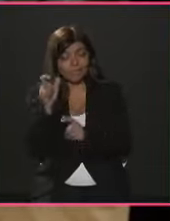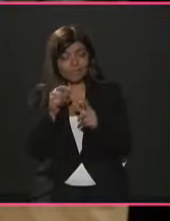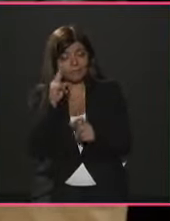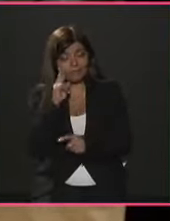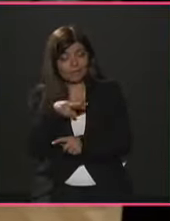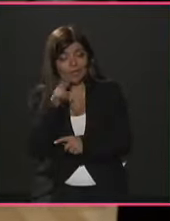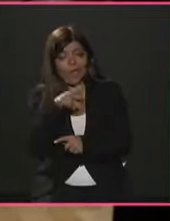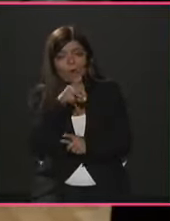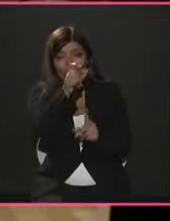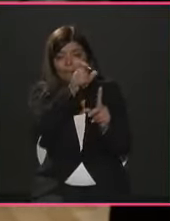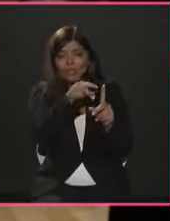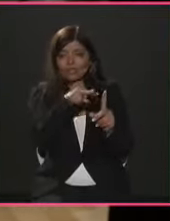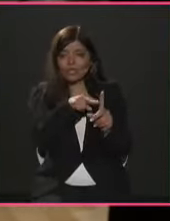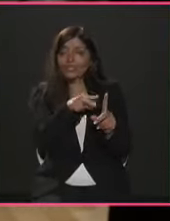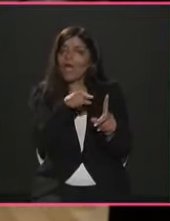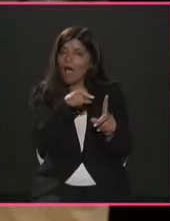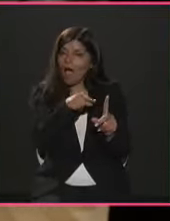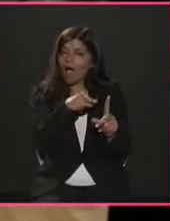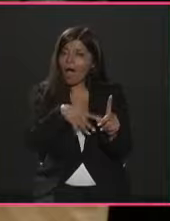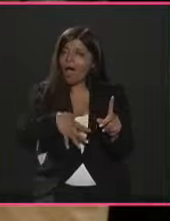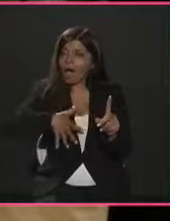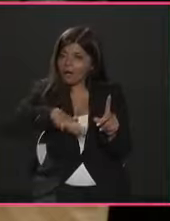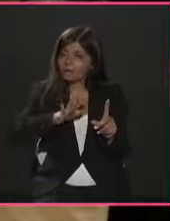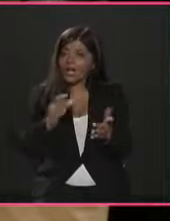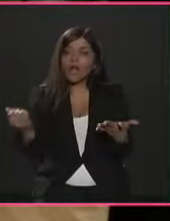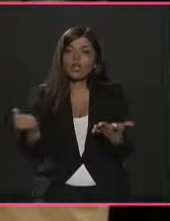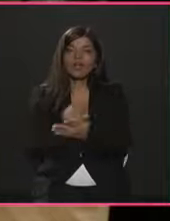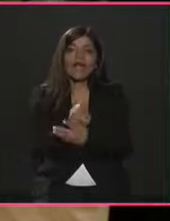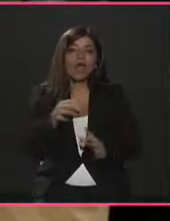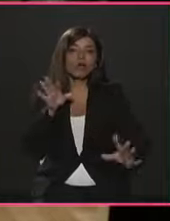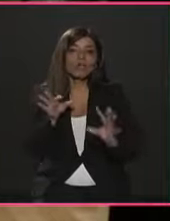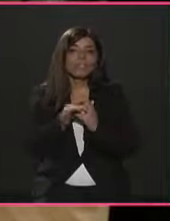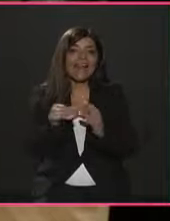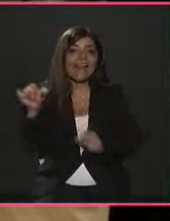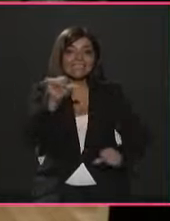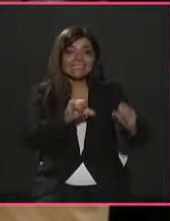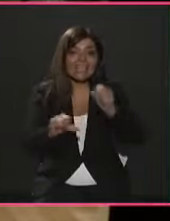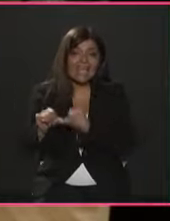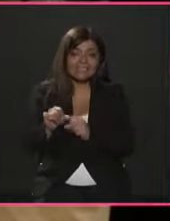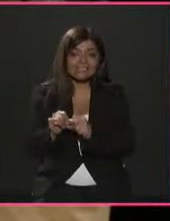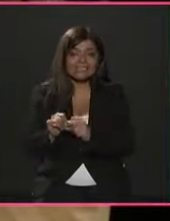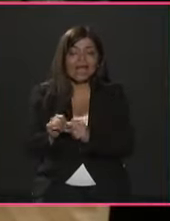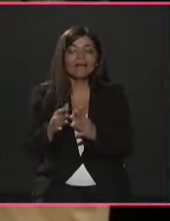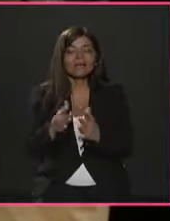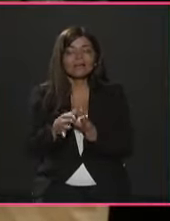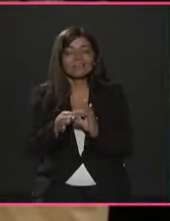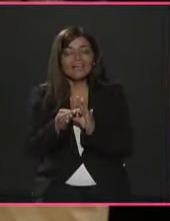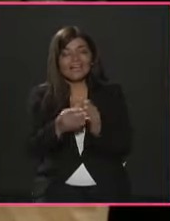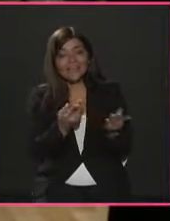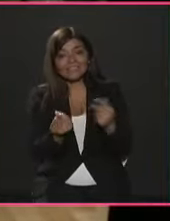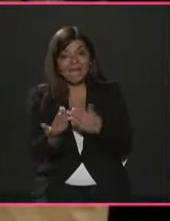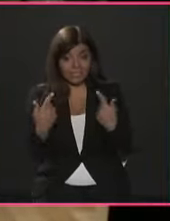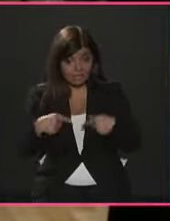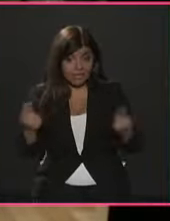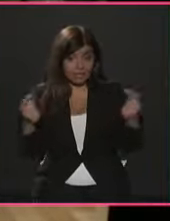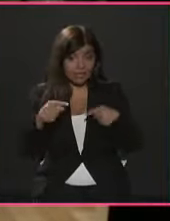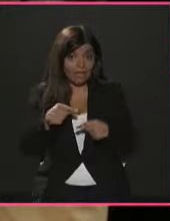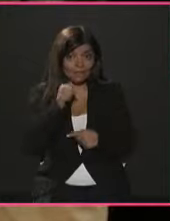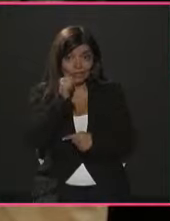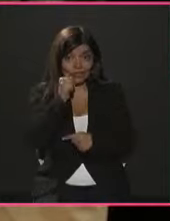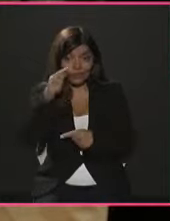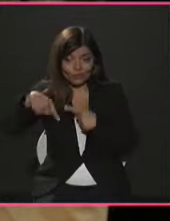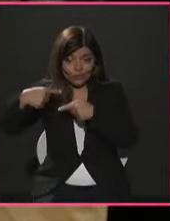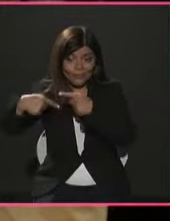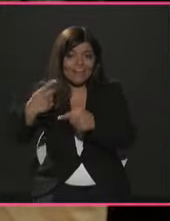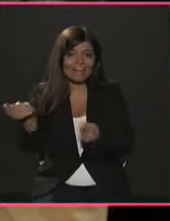que te vemos también como un referente que ha logrado conectar la ciencia Así que muchísimas gracias por este espacio ya te veremos los siguientes días acá en congreso futuro